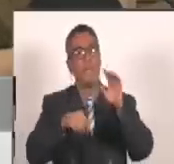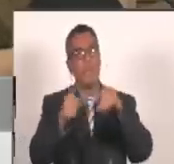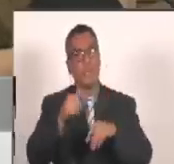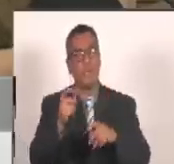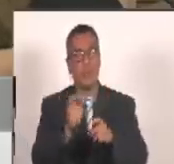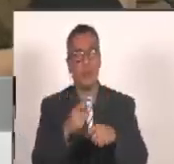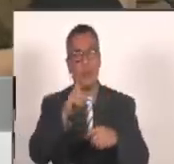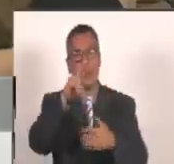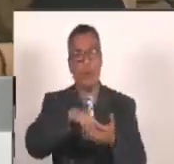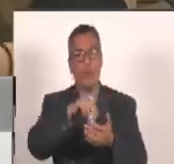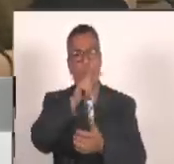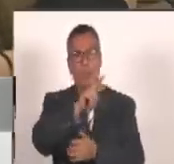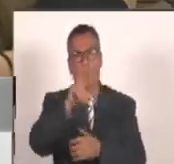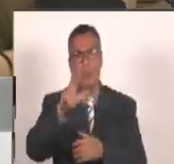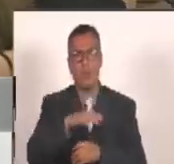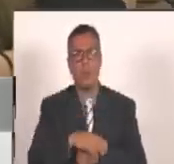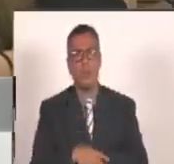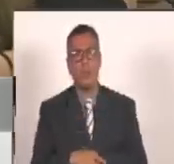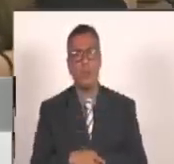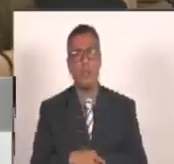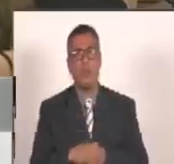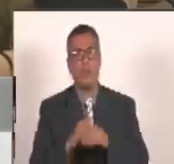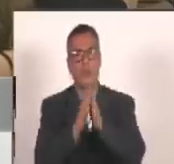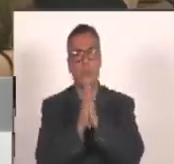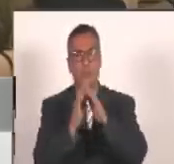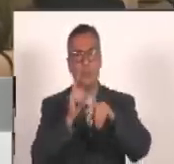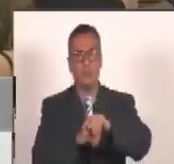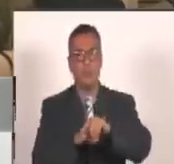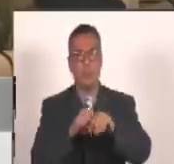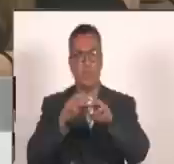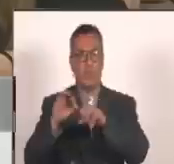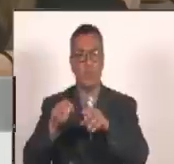10 de agosto de 2023. Un segundo, secretaria.